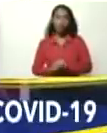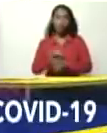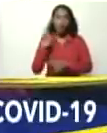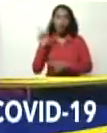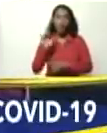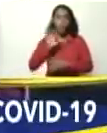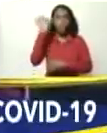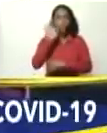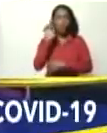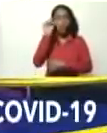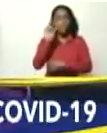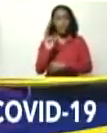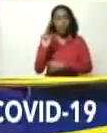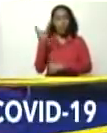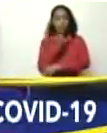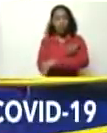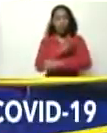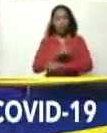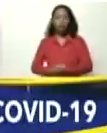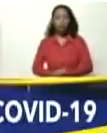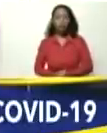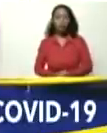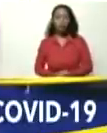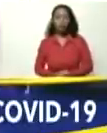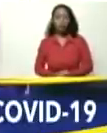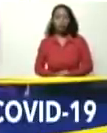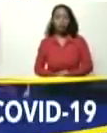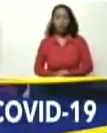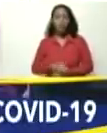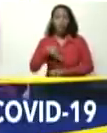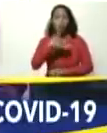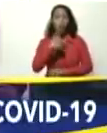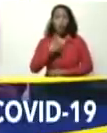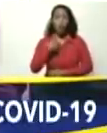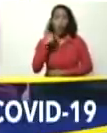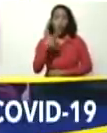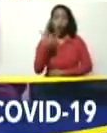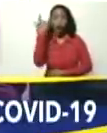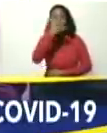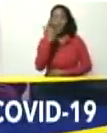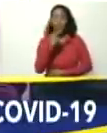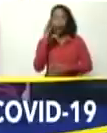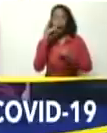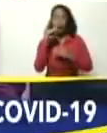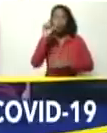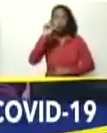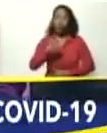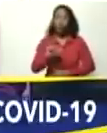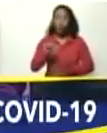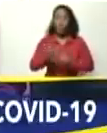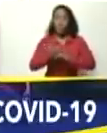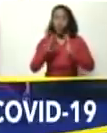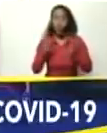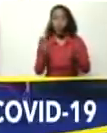Porcentajes mínimos de vacunación. Y cuando digo África, hablo del sur del